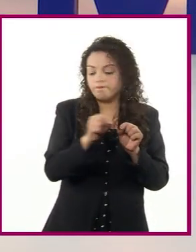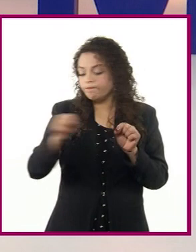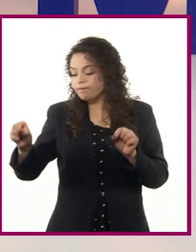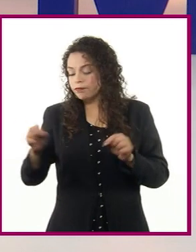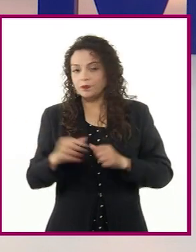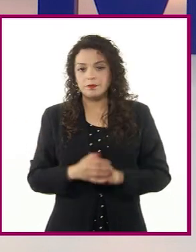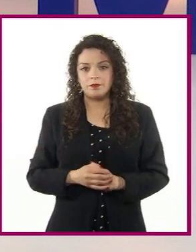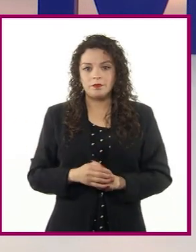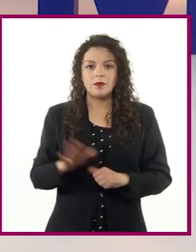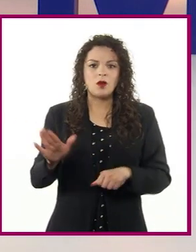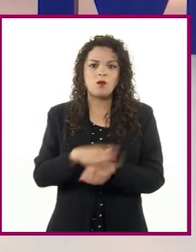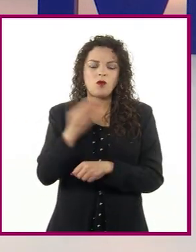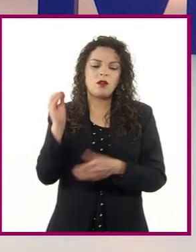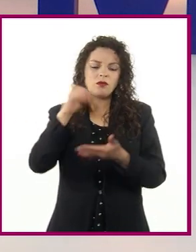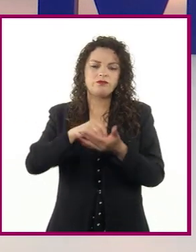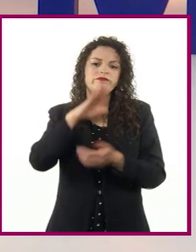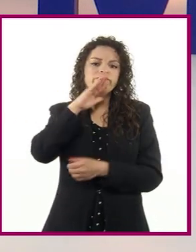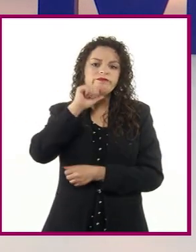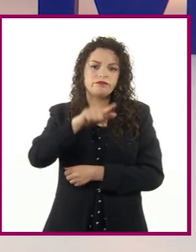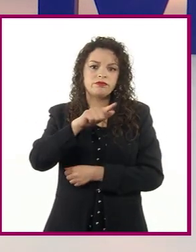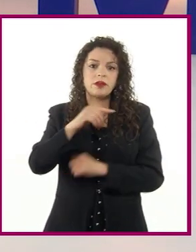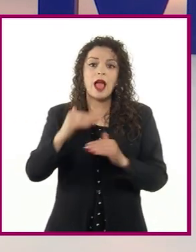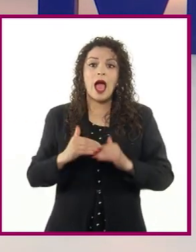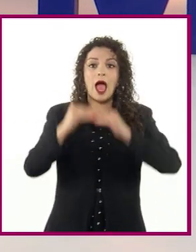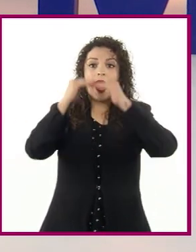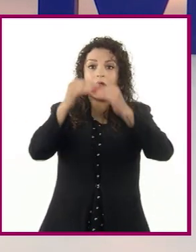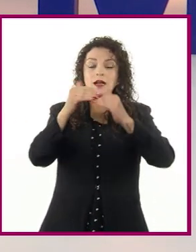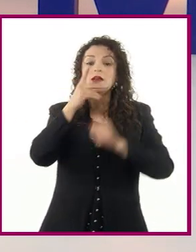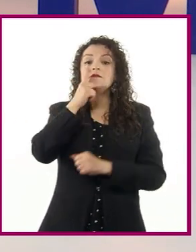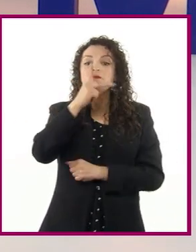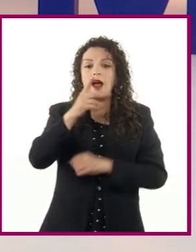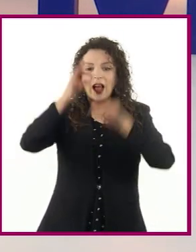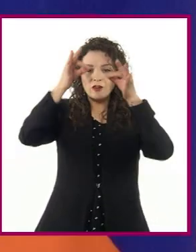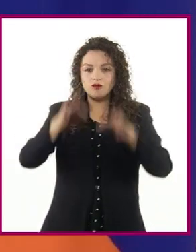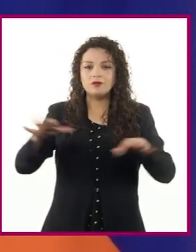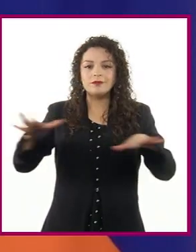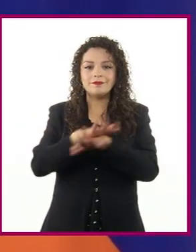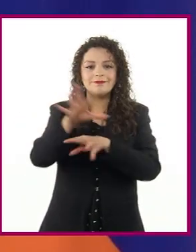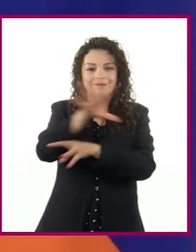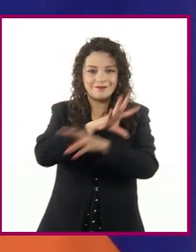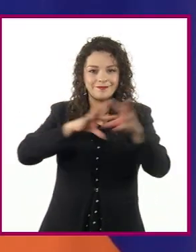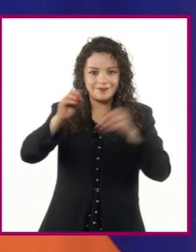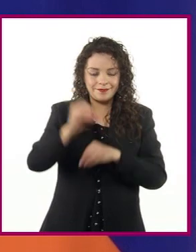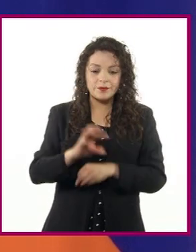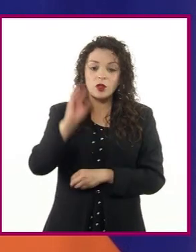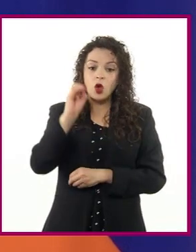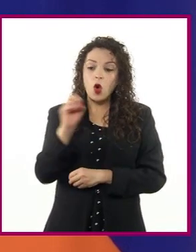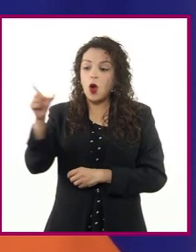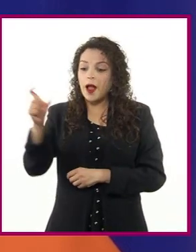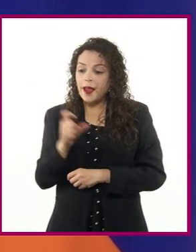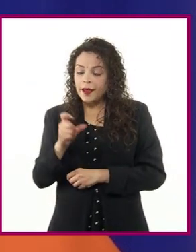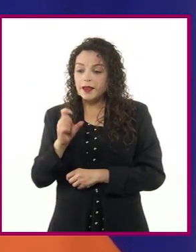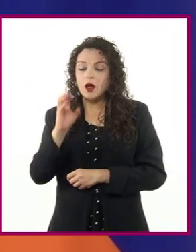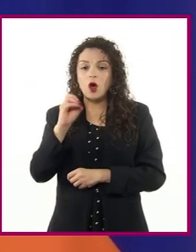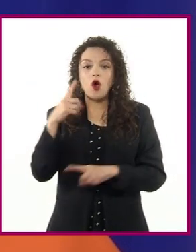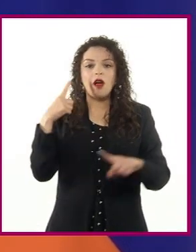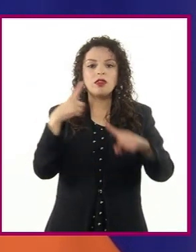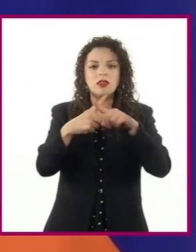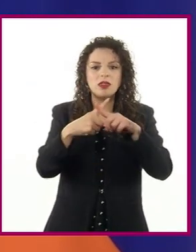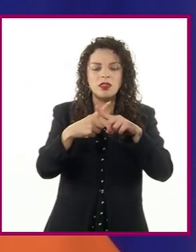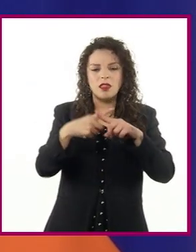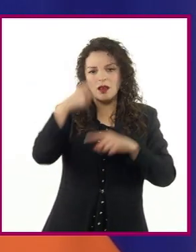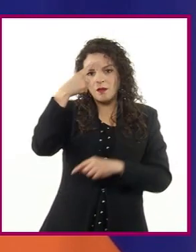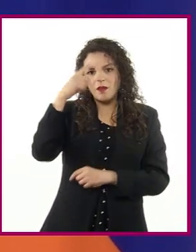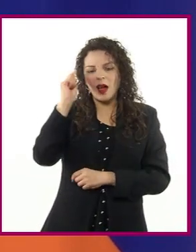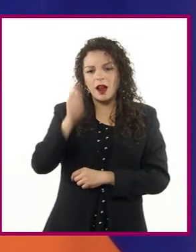está mal empleada y poner arriba la palabra que la sustituye. Usar la X o tache para indicar